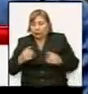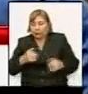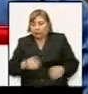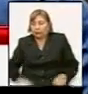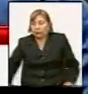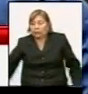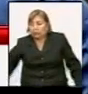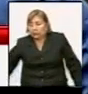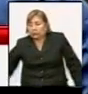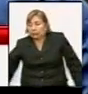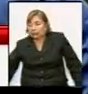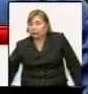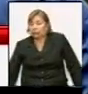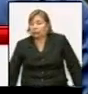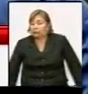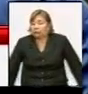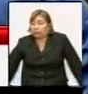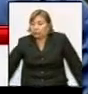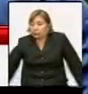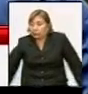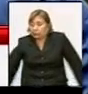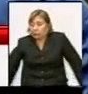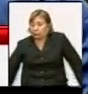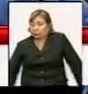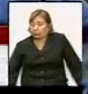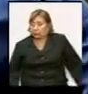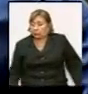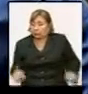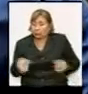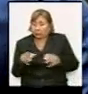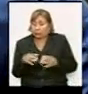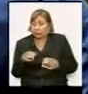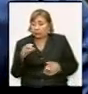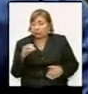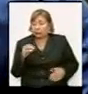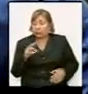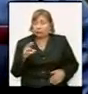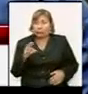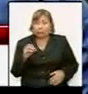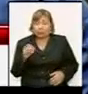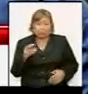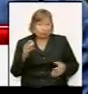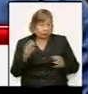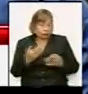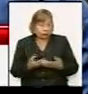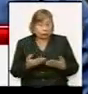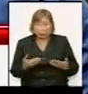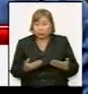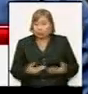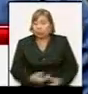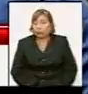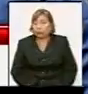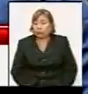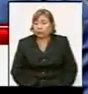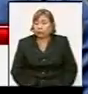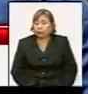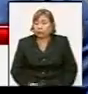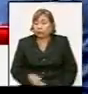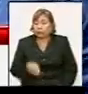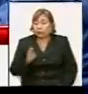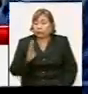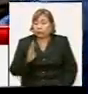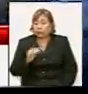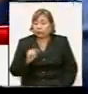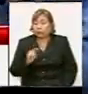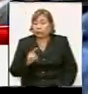Haití. Bien, ya teniendo el quórum correspondiente, vamos a... ¿Con esta García Belaunde? No,